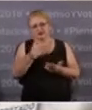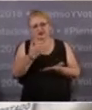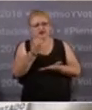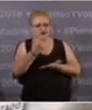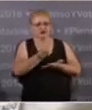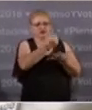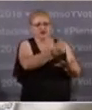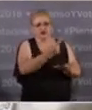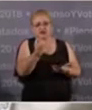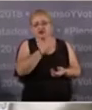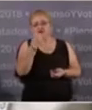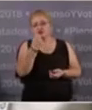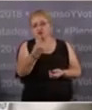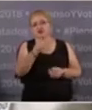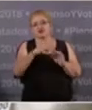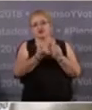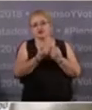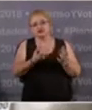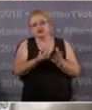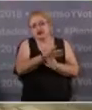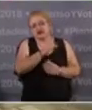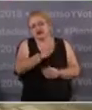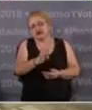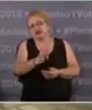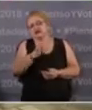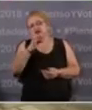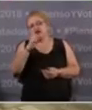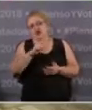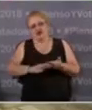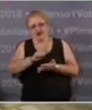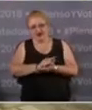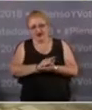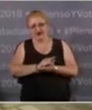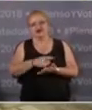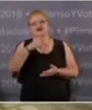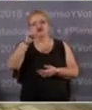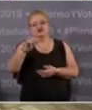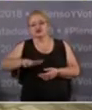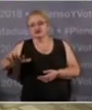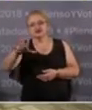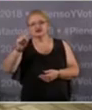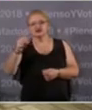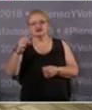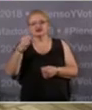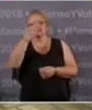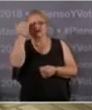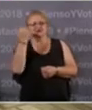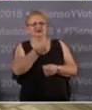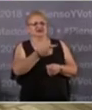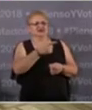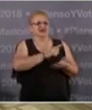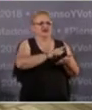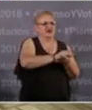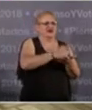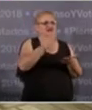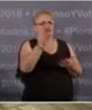otra forma sale del presupuesto local. El tema es muy simple. Los ciudadanos no entienden si es un ámbito federal, si es un ámbito estatal, si es un